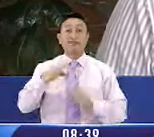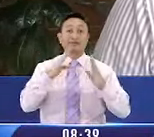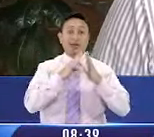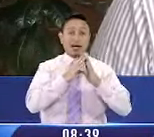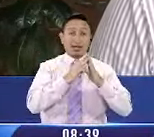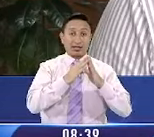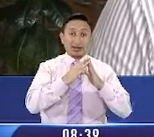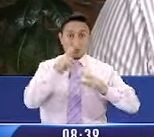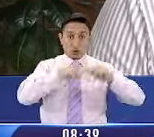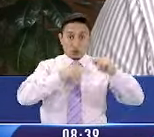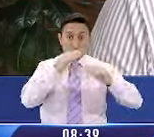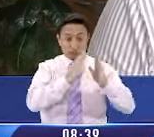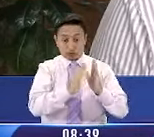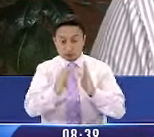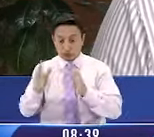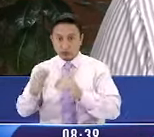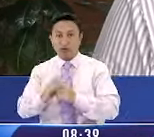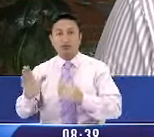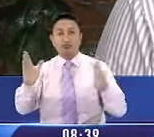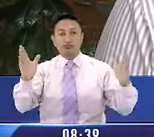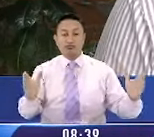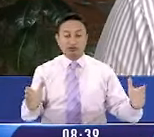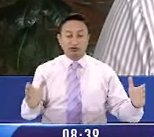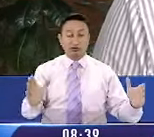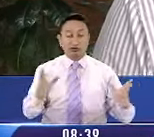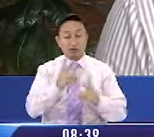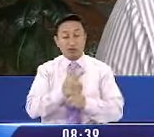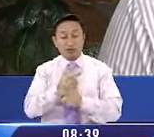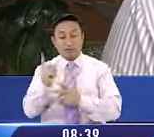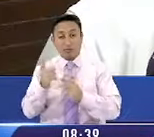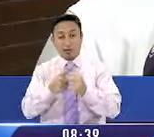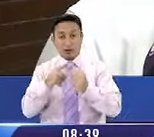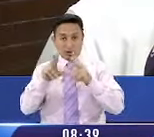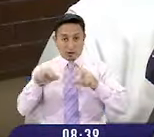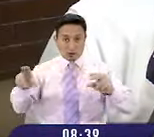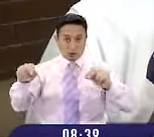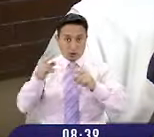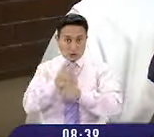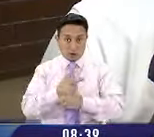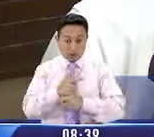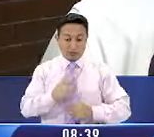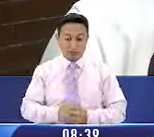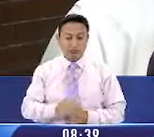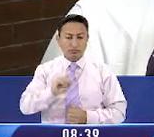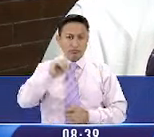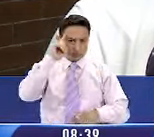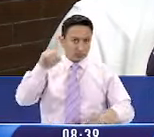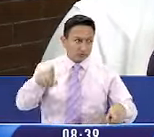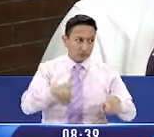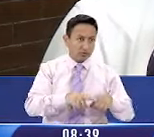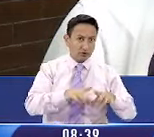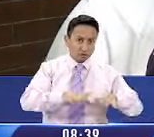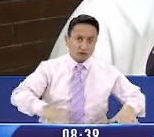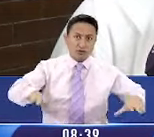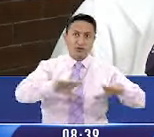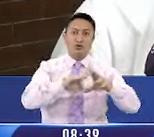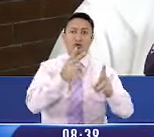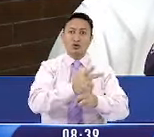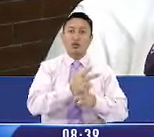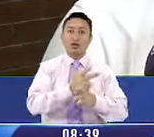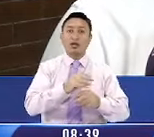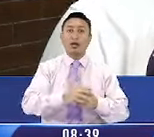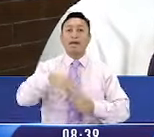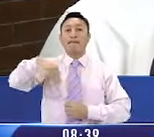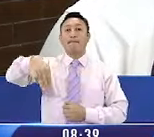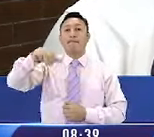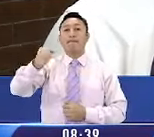privilegiar el desarrollo de la naturaleza y el cuidado de quebradas y laderas estamos a favor de crear una zona de protección ecológica en la parte de mastodontes